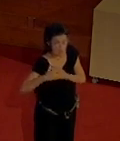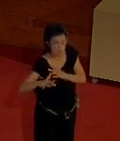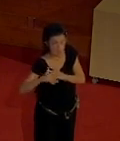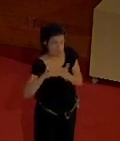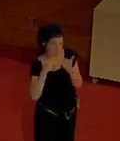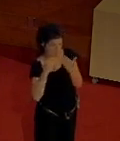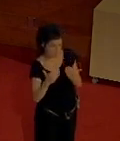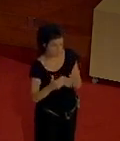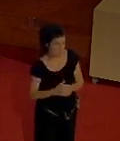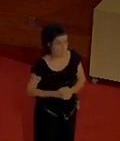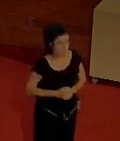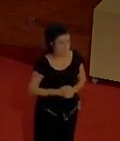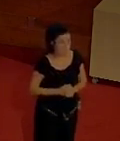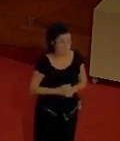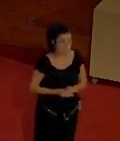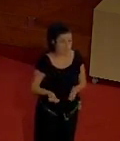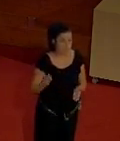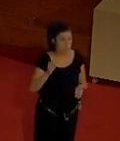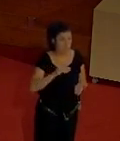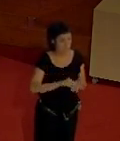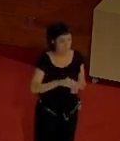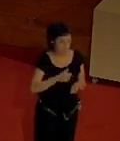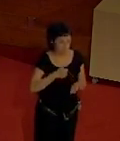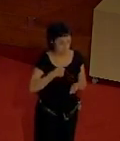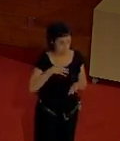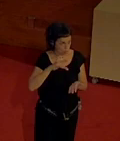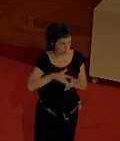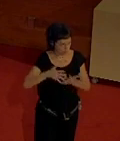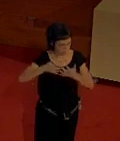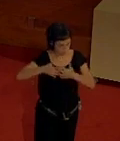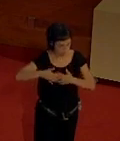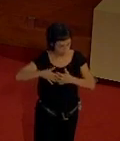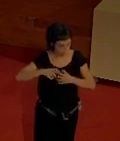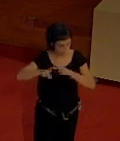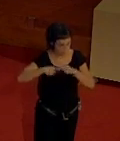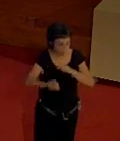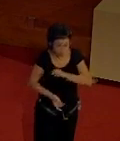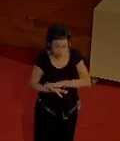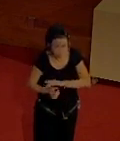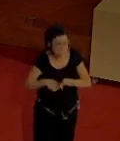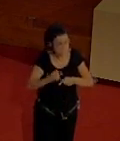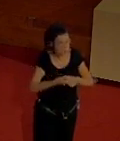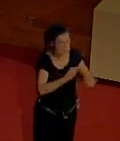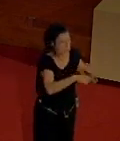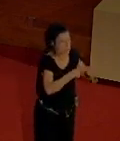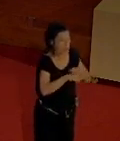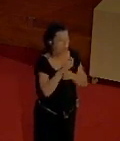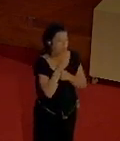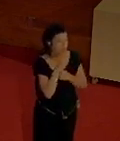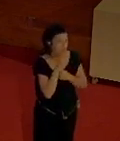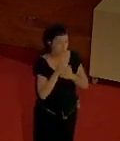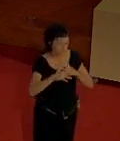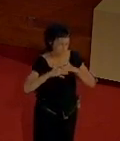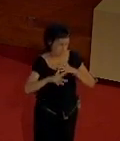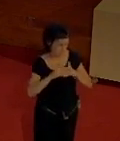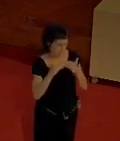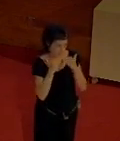y además cuando fabrico lo que fabrico tengo que venderlo al mundo por dónde lo voy a vender por el mar luego tengo un